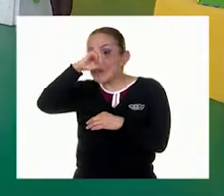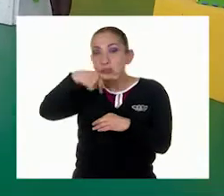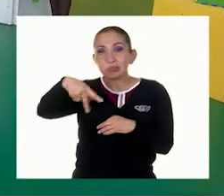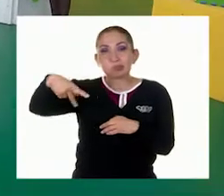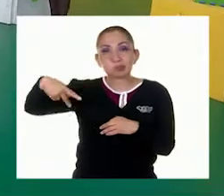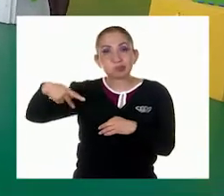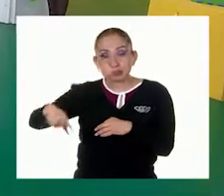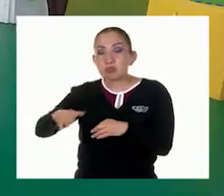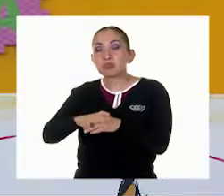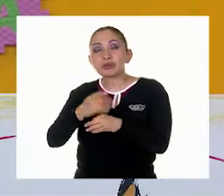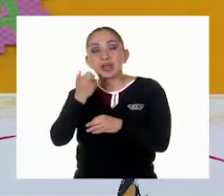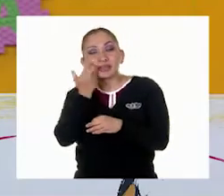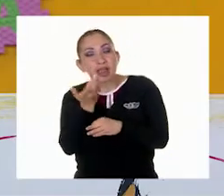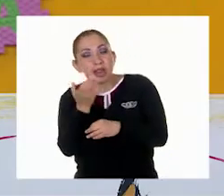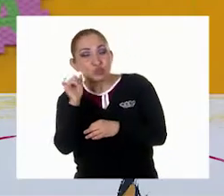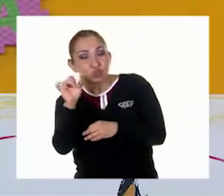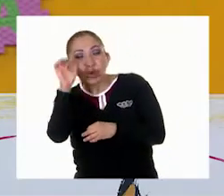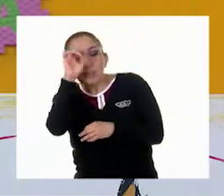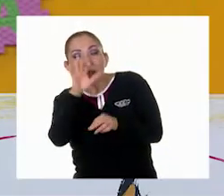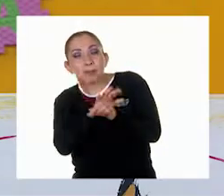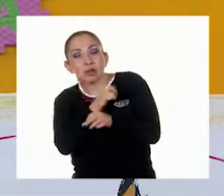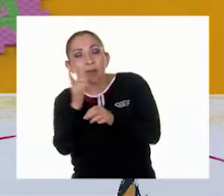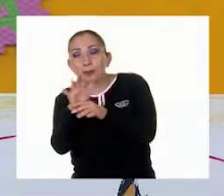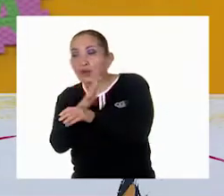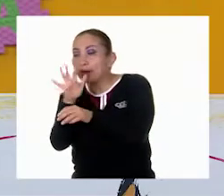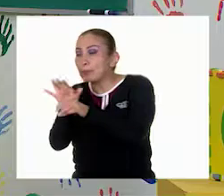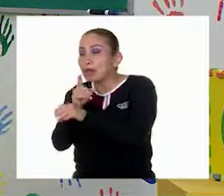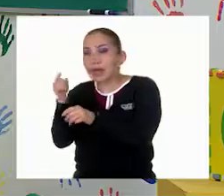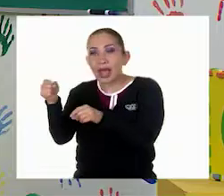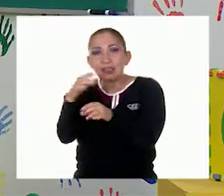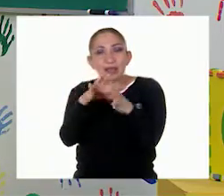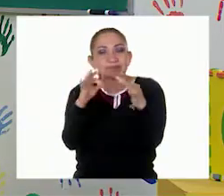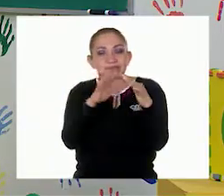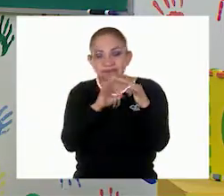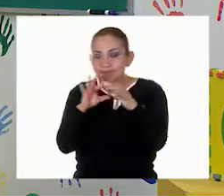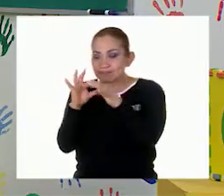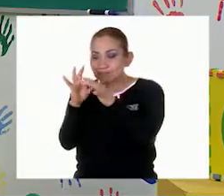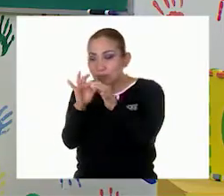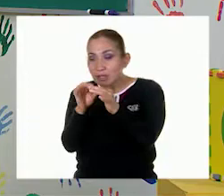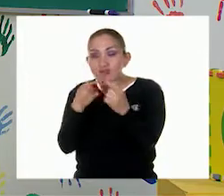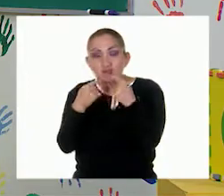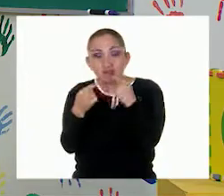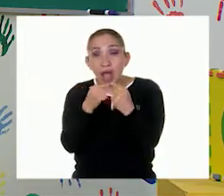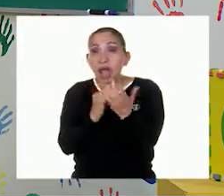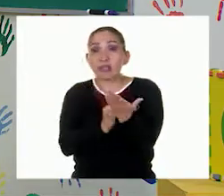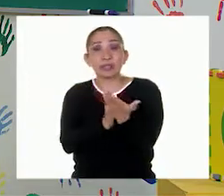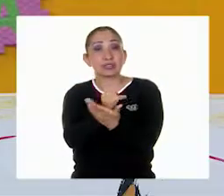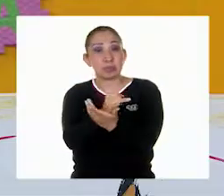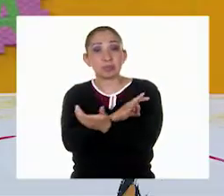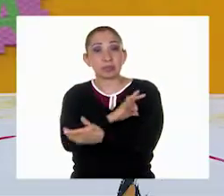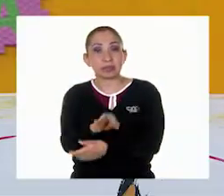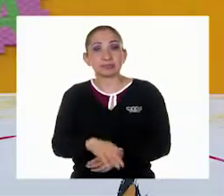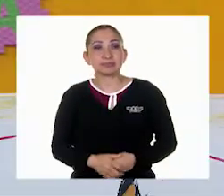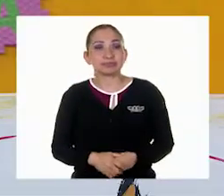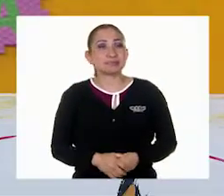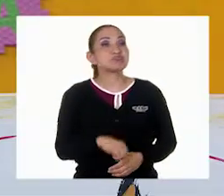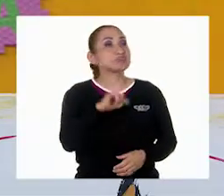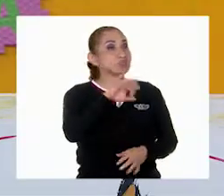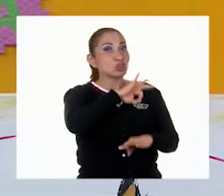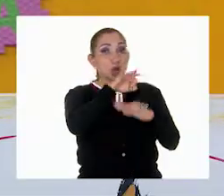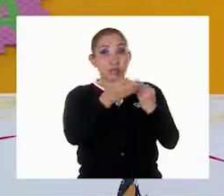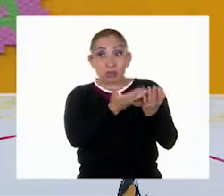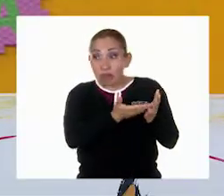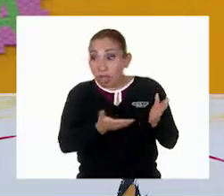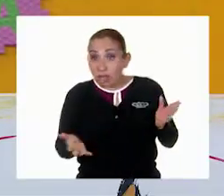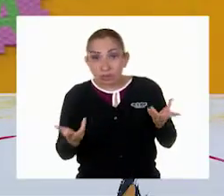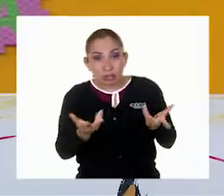las razones por las que opina de esa manera. Y ahora podemos tomar una decisión. ¿Sí? ¿Todo eso